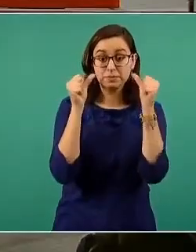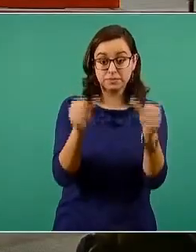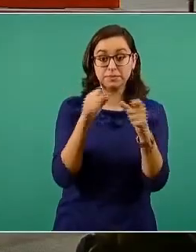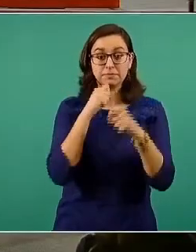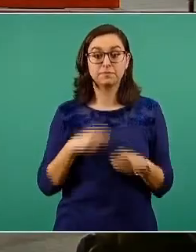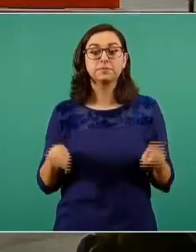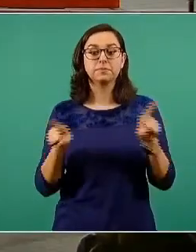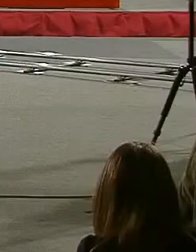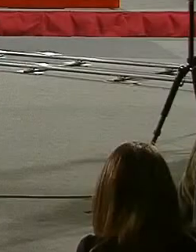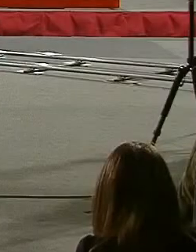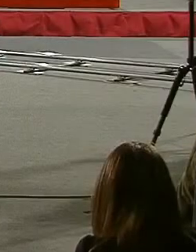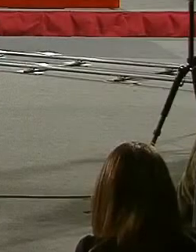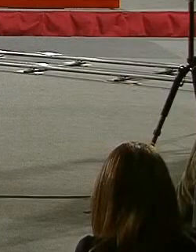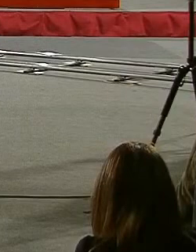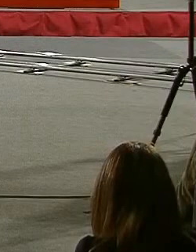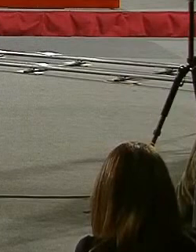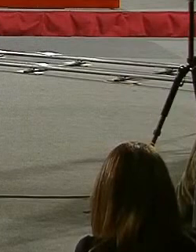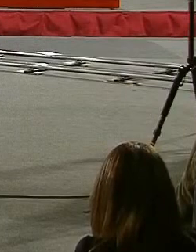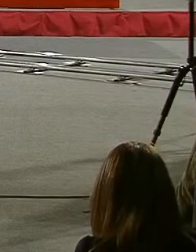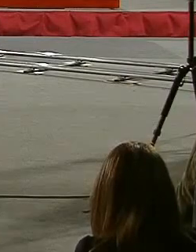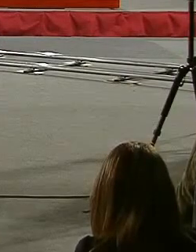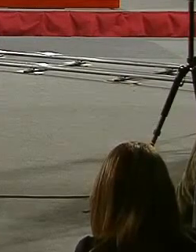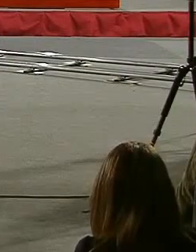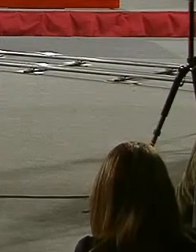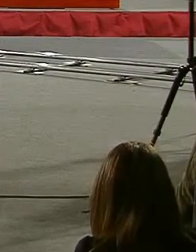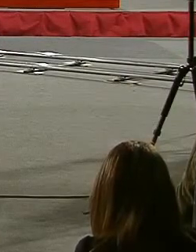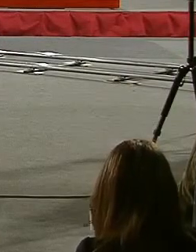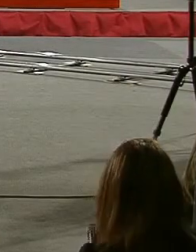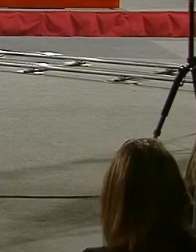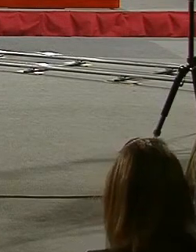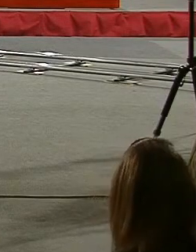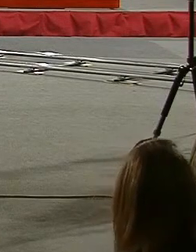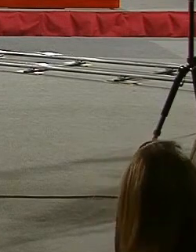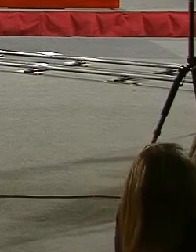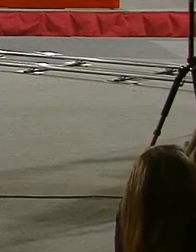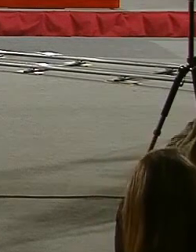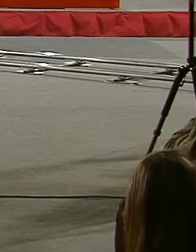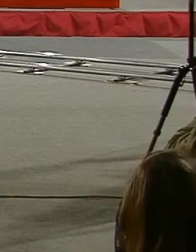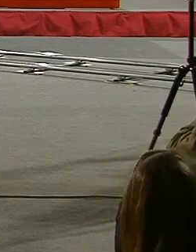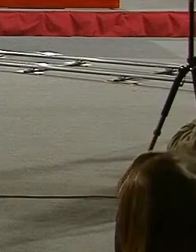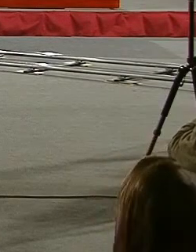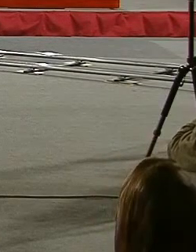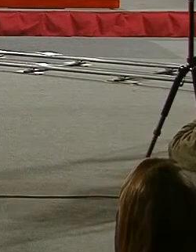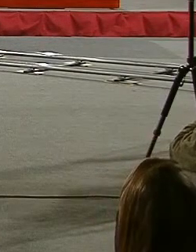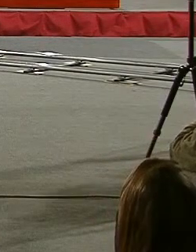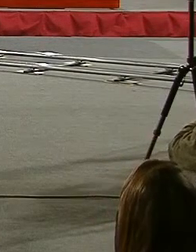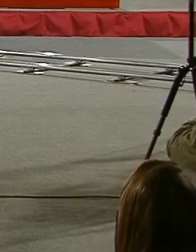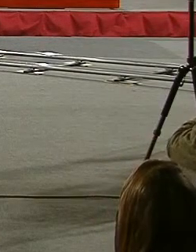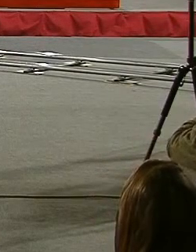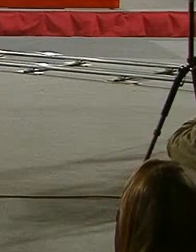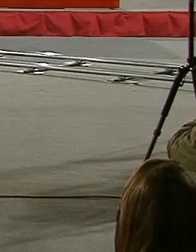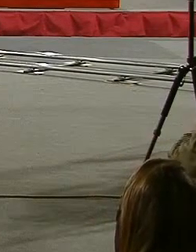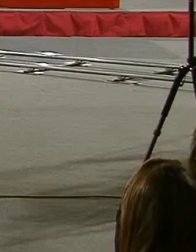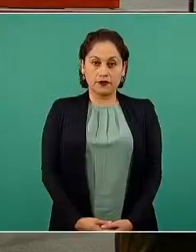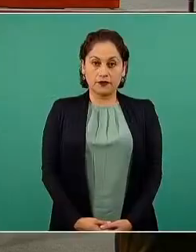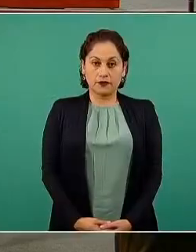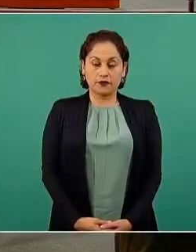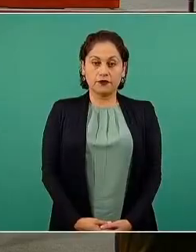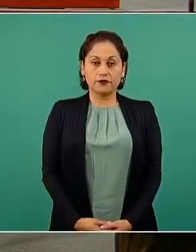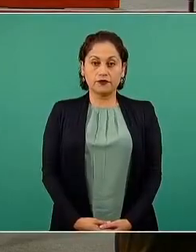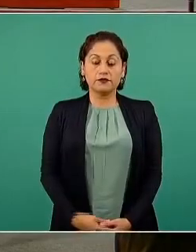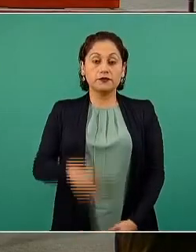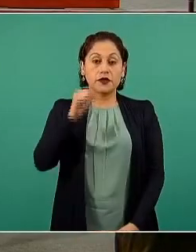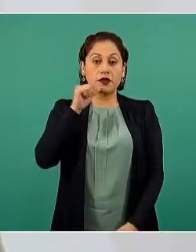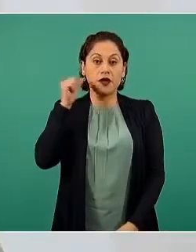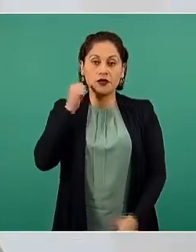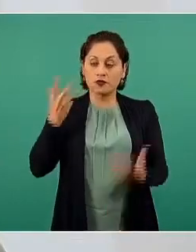dar una respuesta estratégica a emergencias en salud pública. Así que ayer hemos tenido una jornada muy enriquecedora con los equipos de la